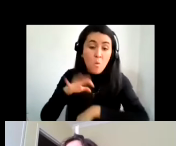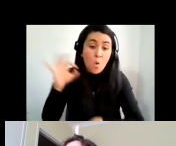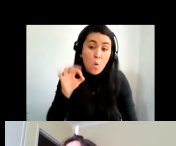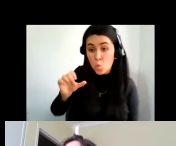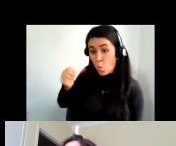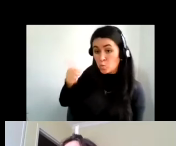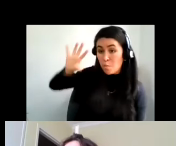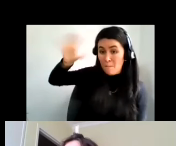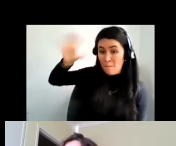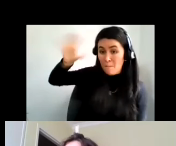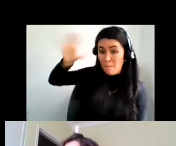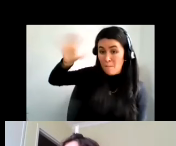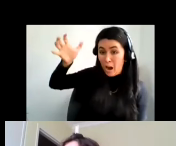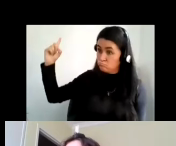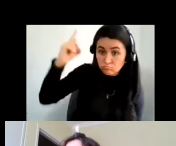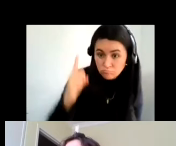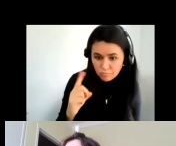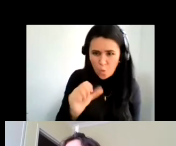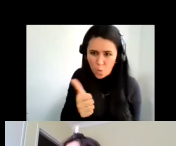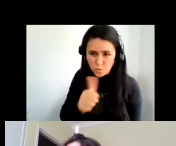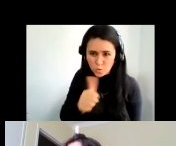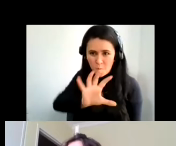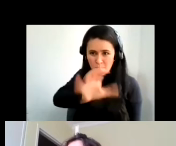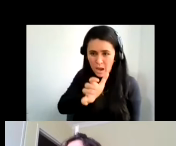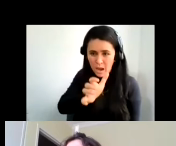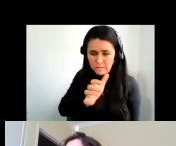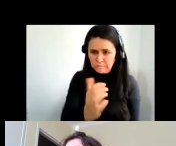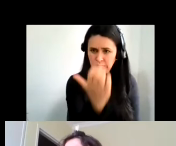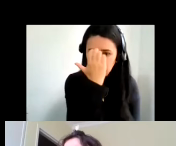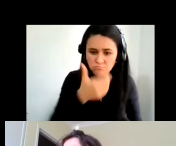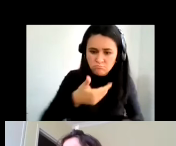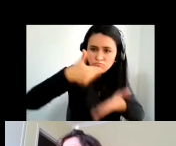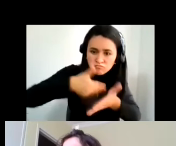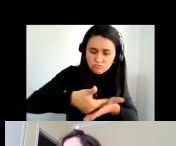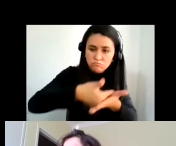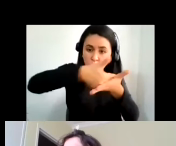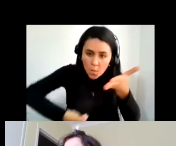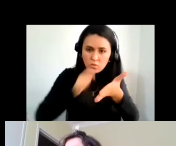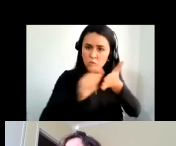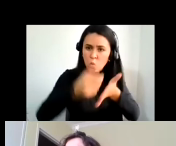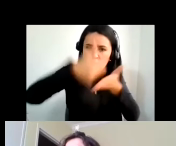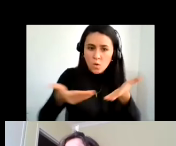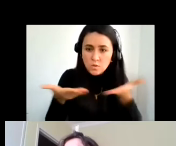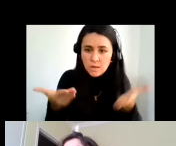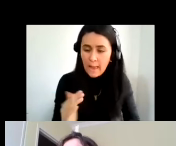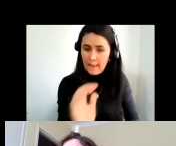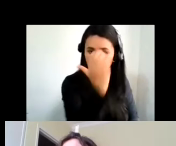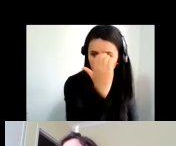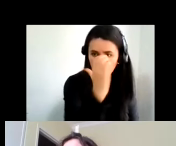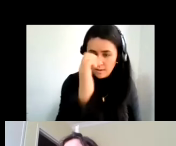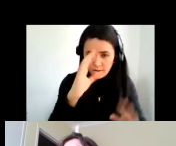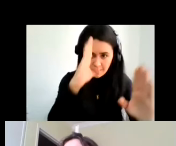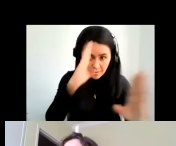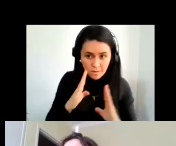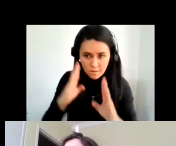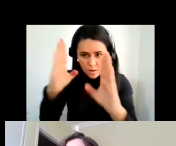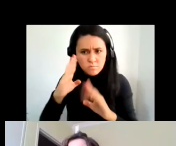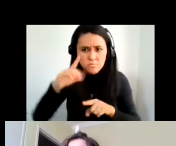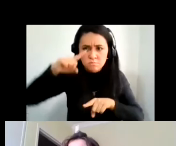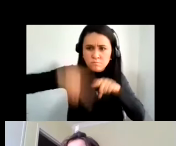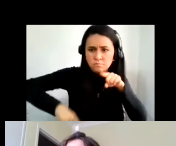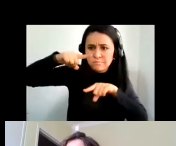no cuenta con la debida documentación que es necesaria para poder acceder a ciertos servicios en ciertas